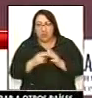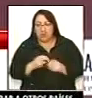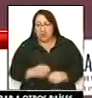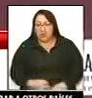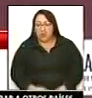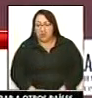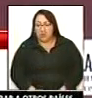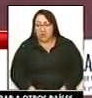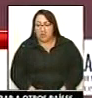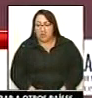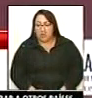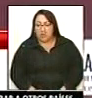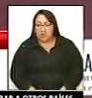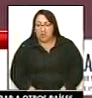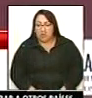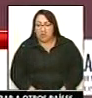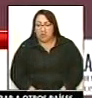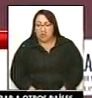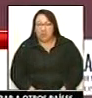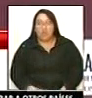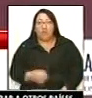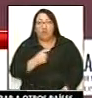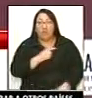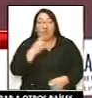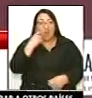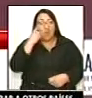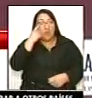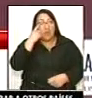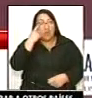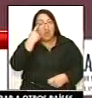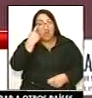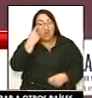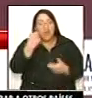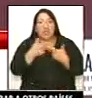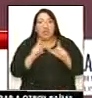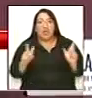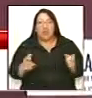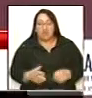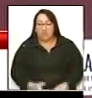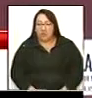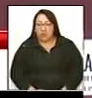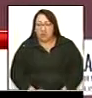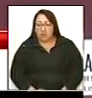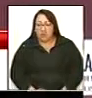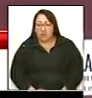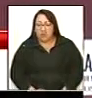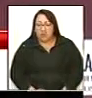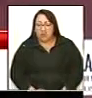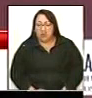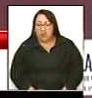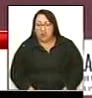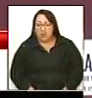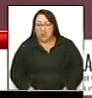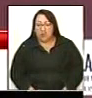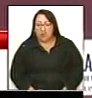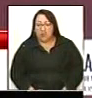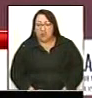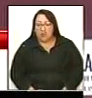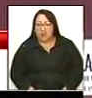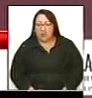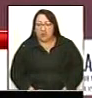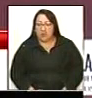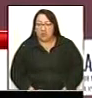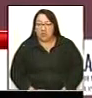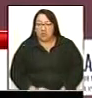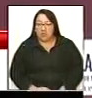Agarran prontuariados, fuertes prontuariados, con grandes antecedentes, están libres. Porque es más rentable tenerlos afuera que tenerlos adentro.